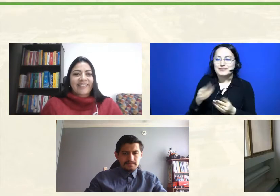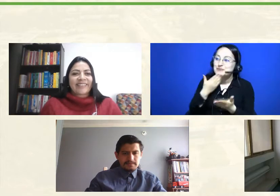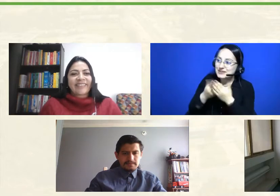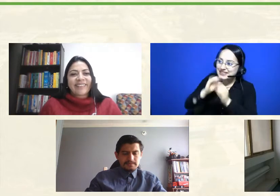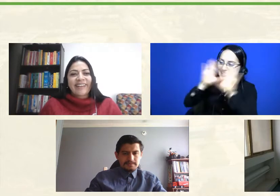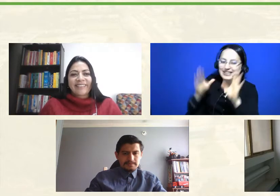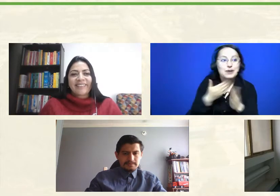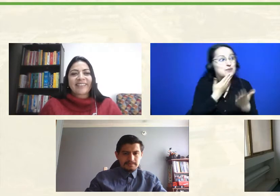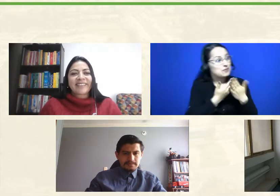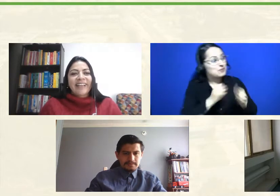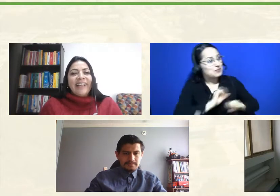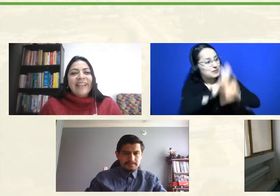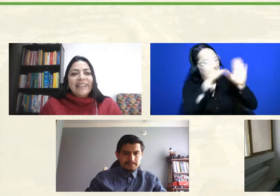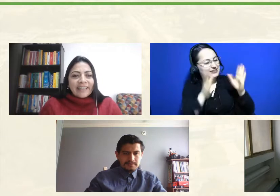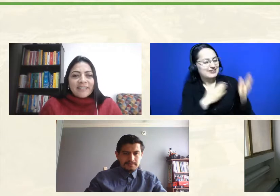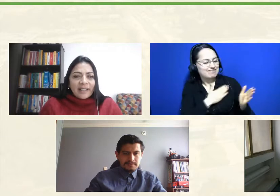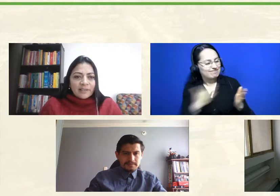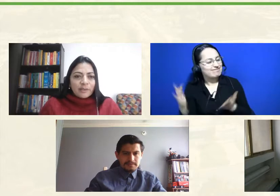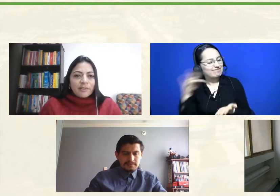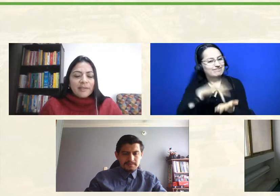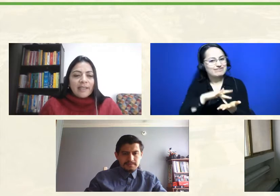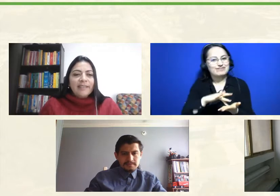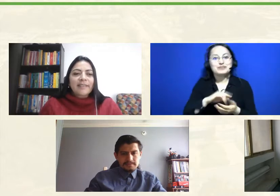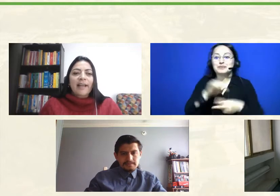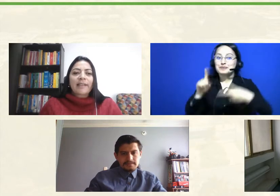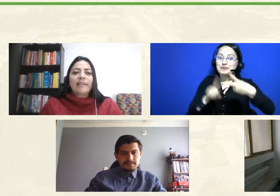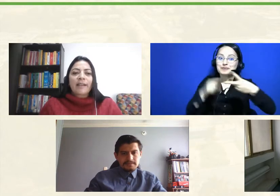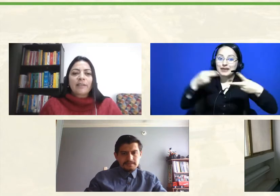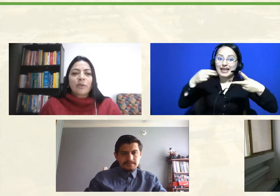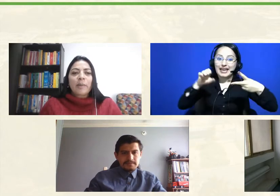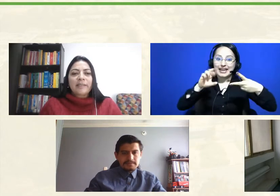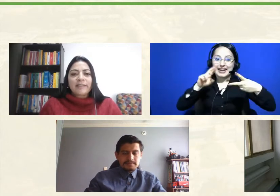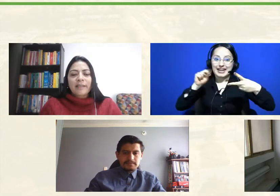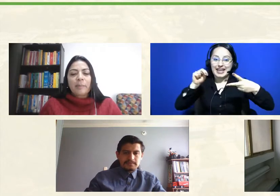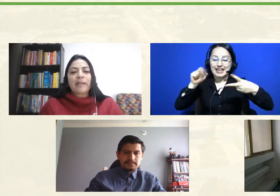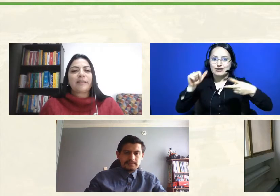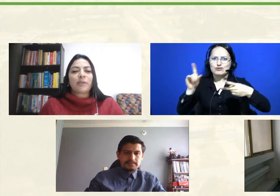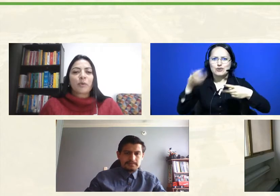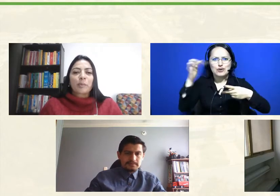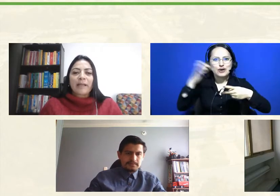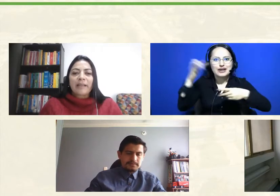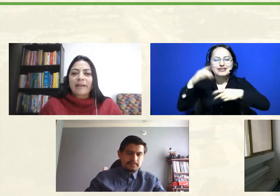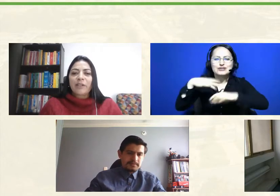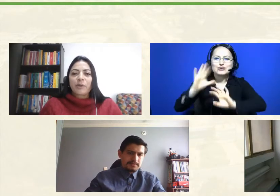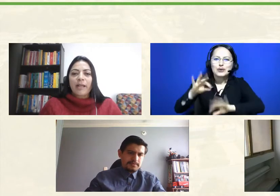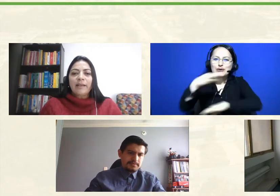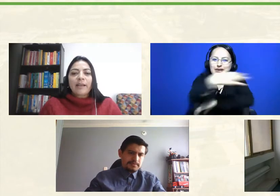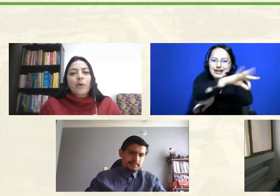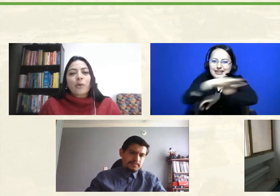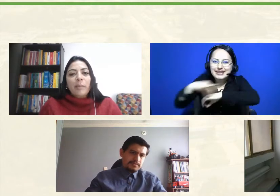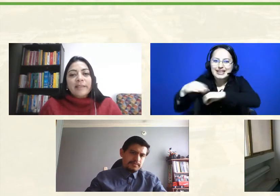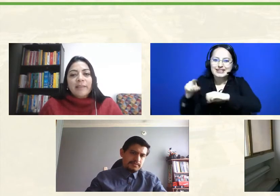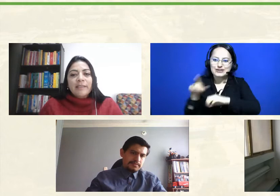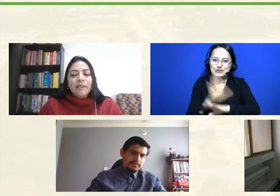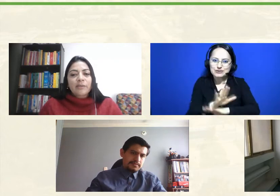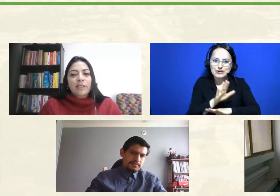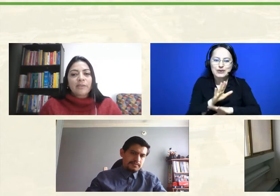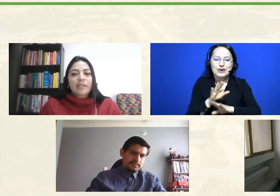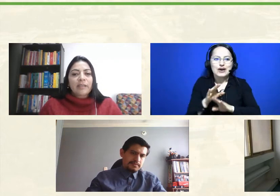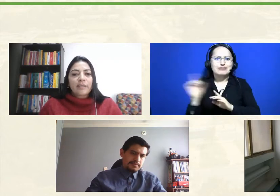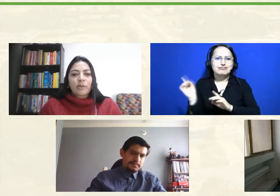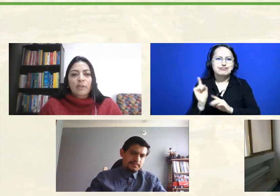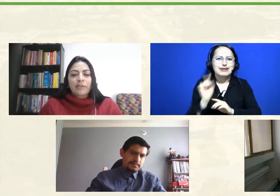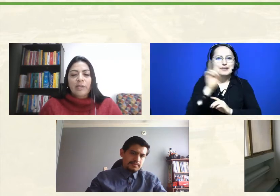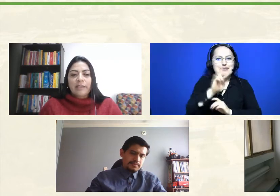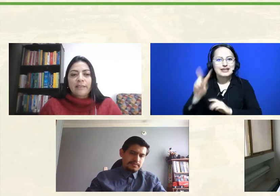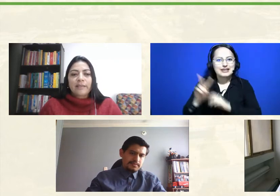hoy. Gracias. Hernán Santos es arquitecto, magíster en planeación urbana y regional, con más de 22 años